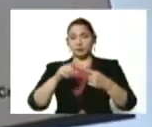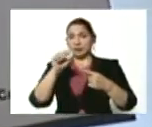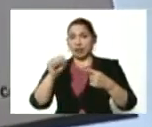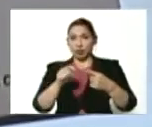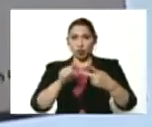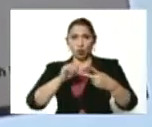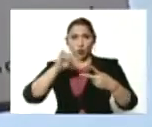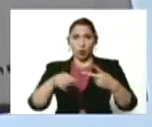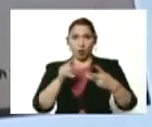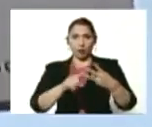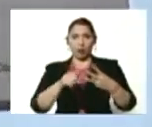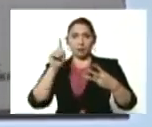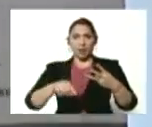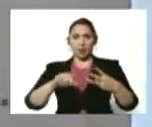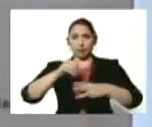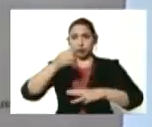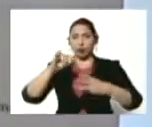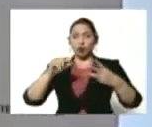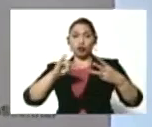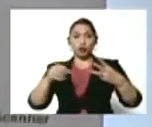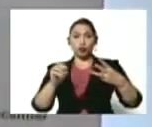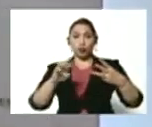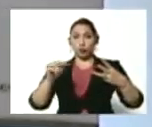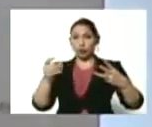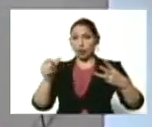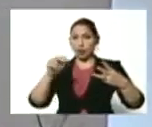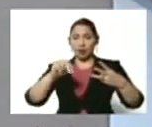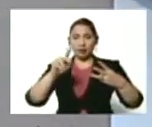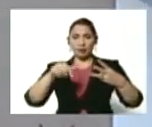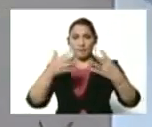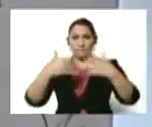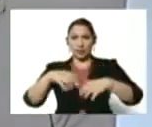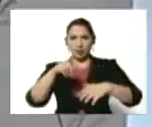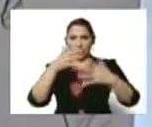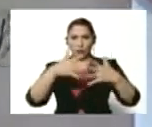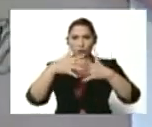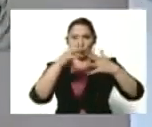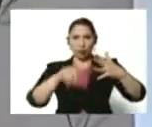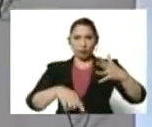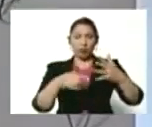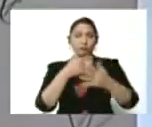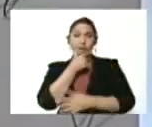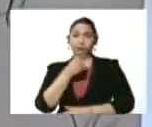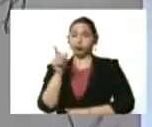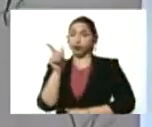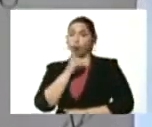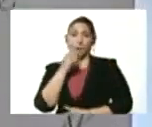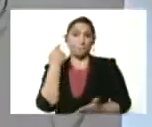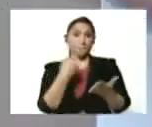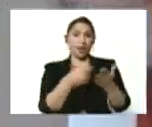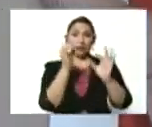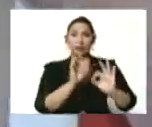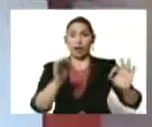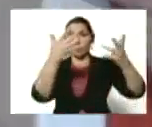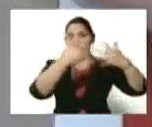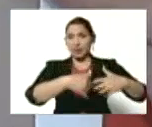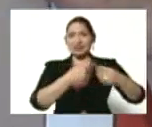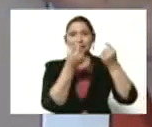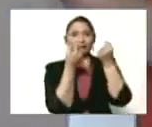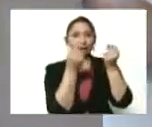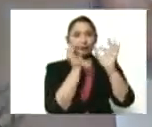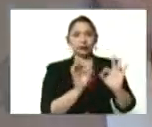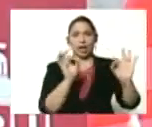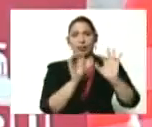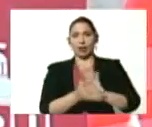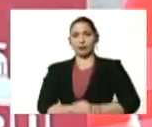y firma Jordan Gudró por la empresa Silvercorp, y sencillamente no pagaron ni un centavo,